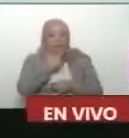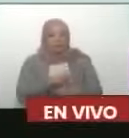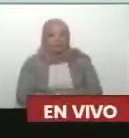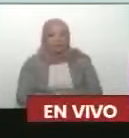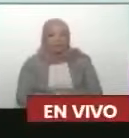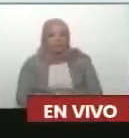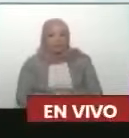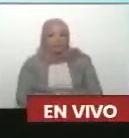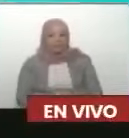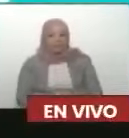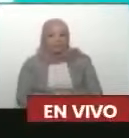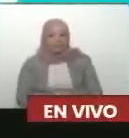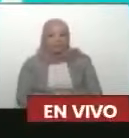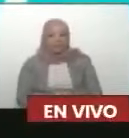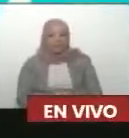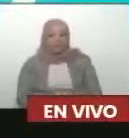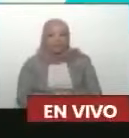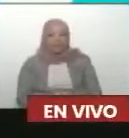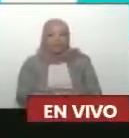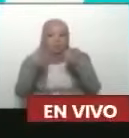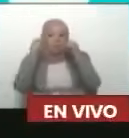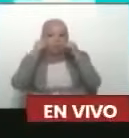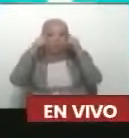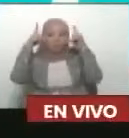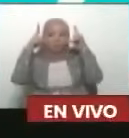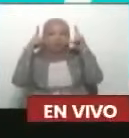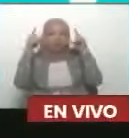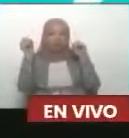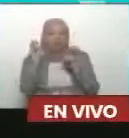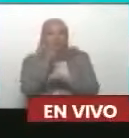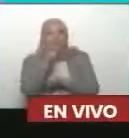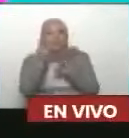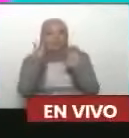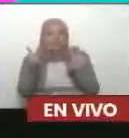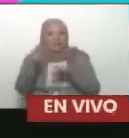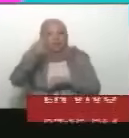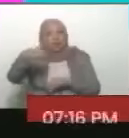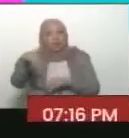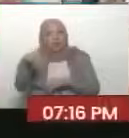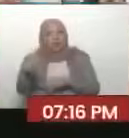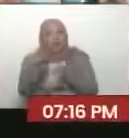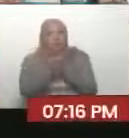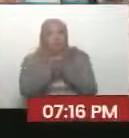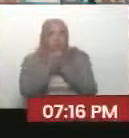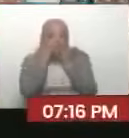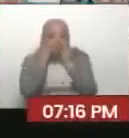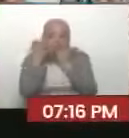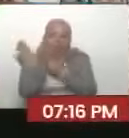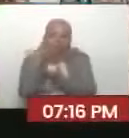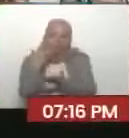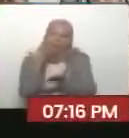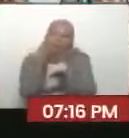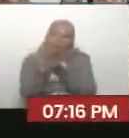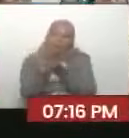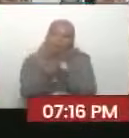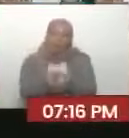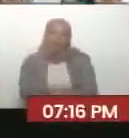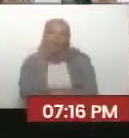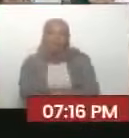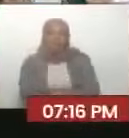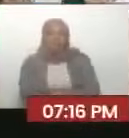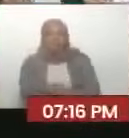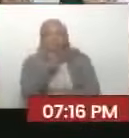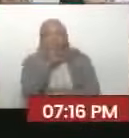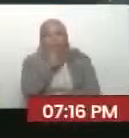ustedes, el número 27 da suerte, ¿ah? 27 de noviembre, un aplauso a Yulimar. Gracias. Qué bella